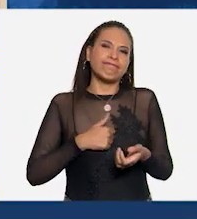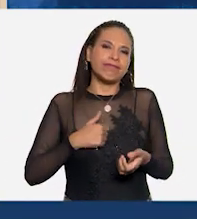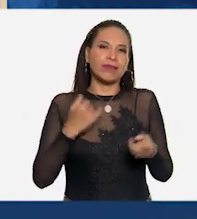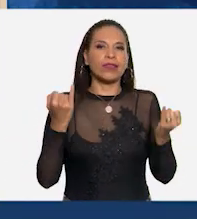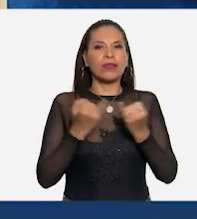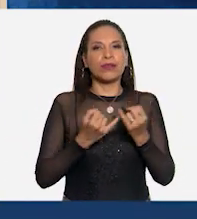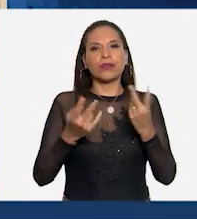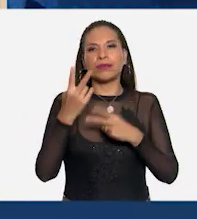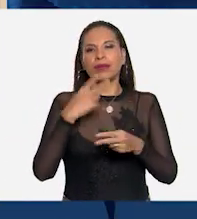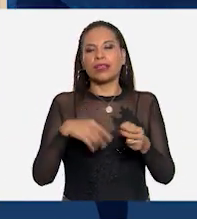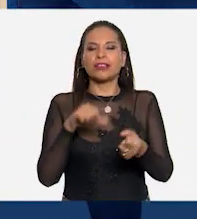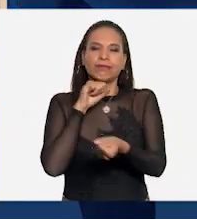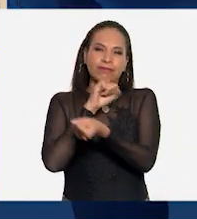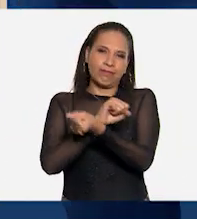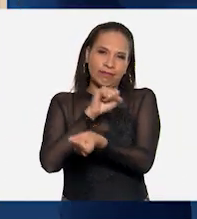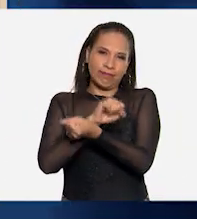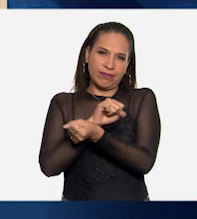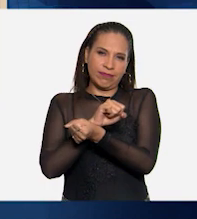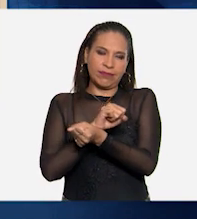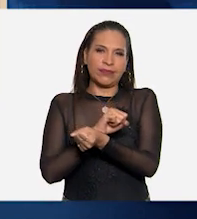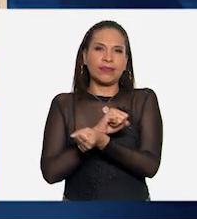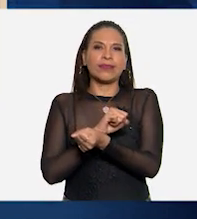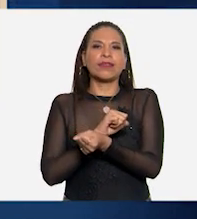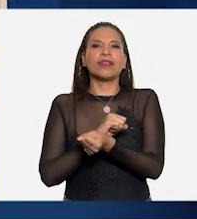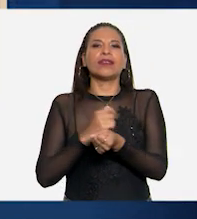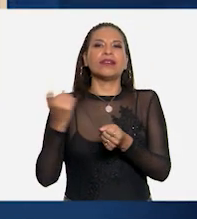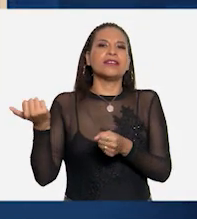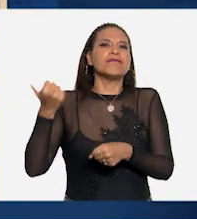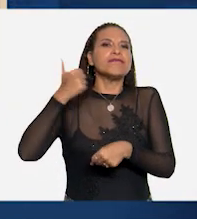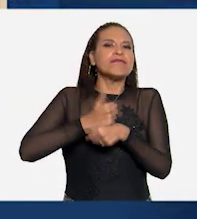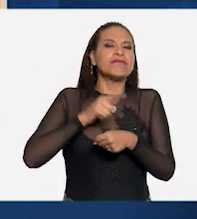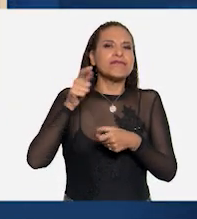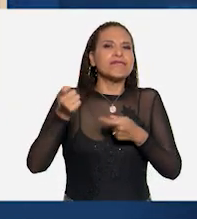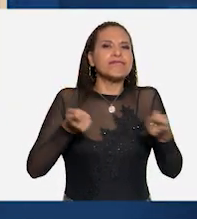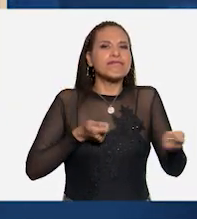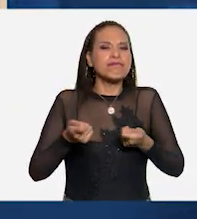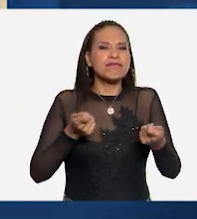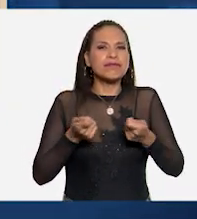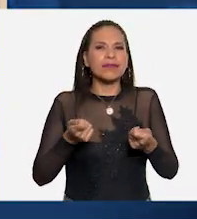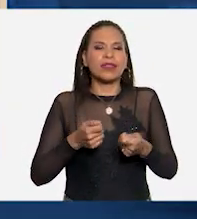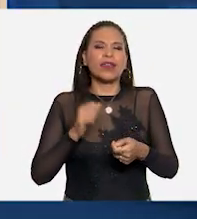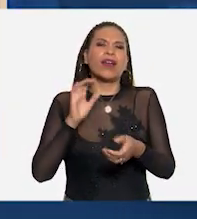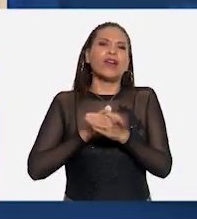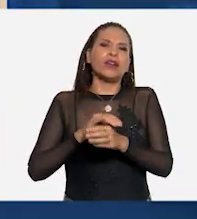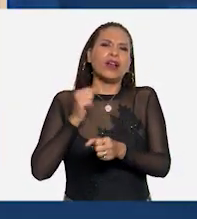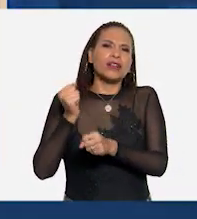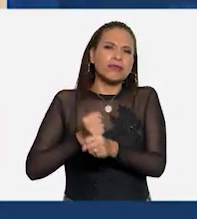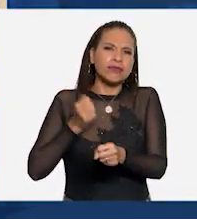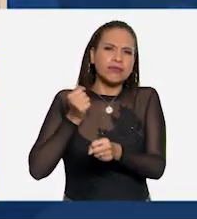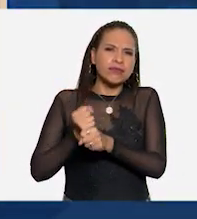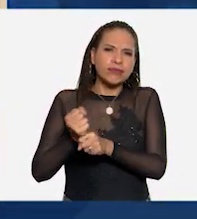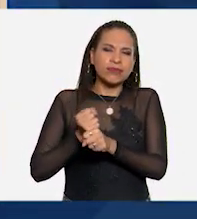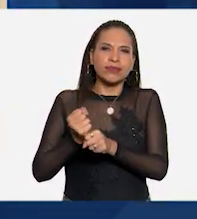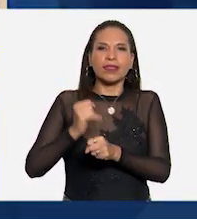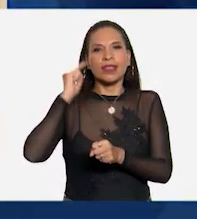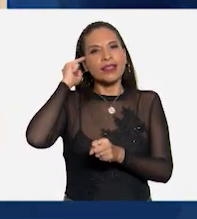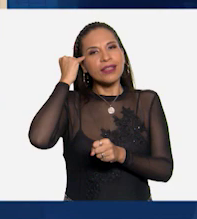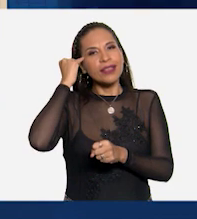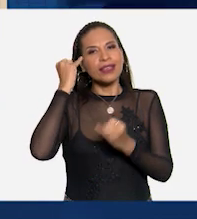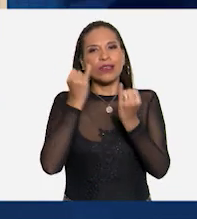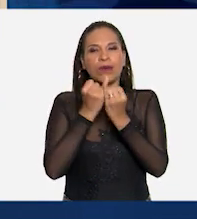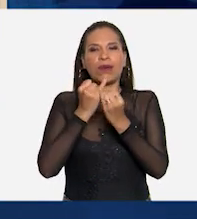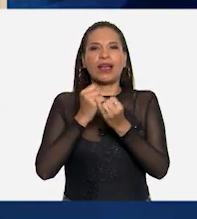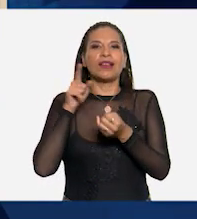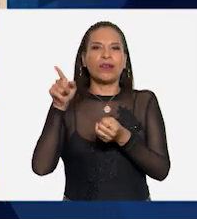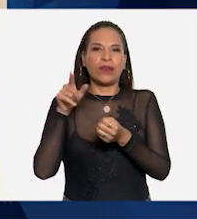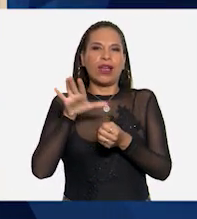también apareció la esclavitud, el colonialismo, la explotación de indígenas y africanos por parte del